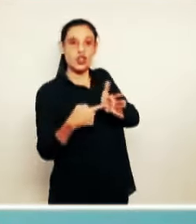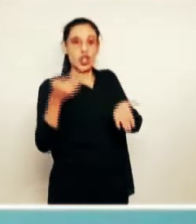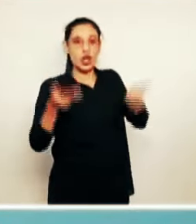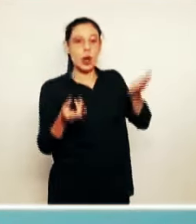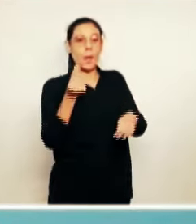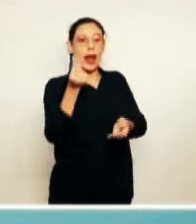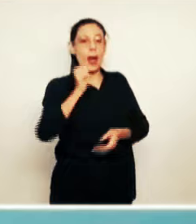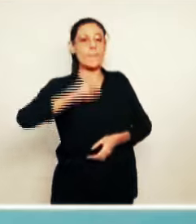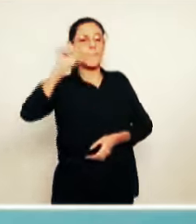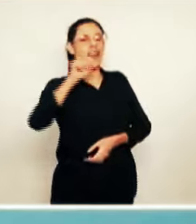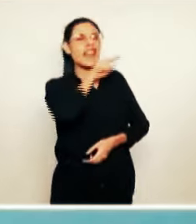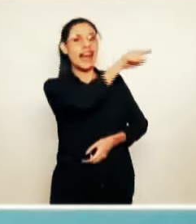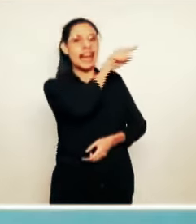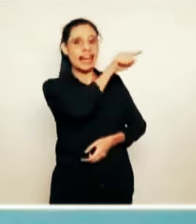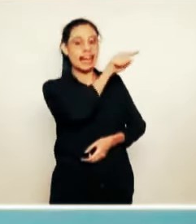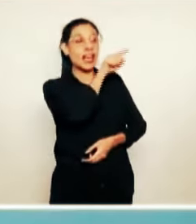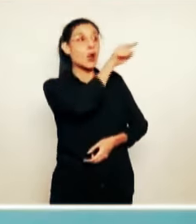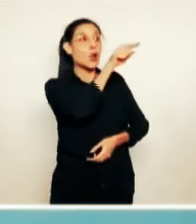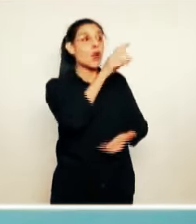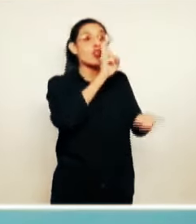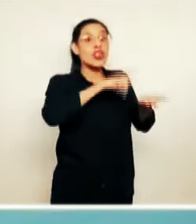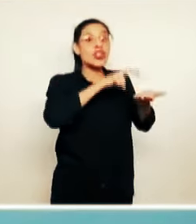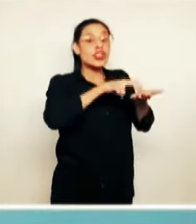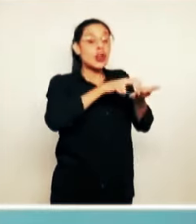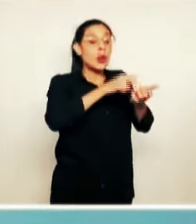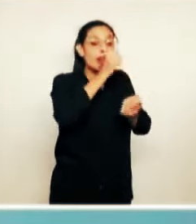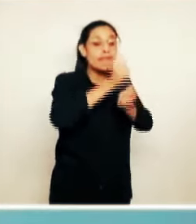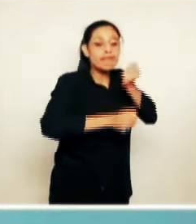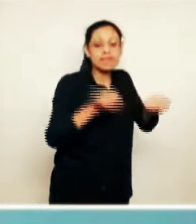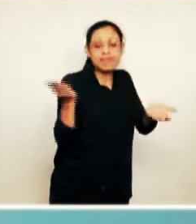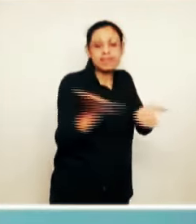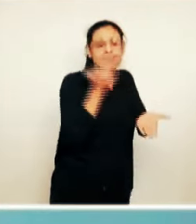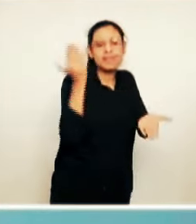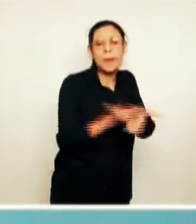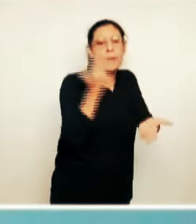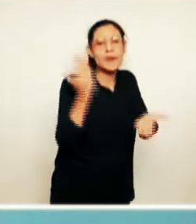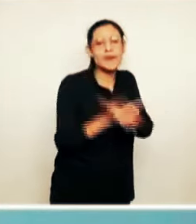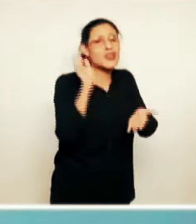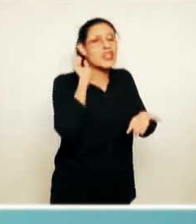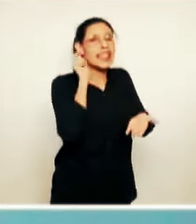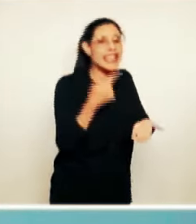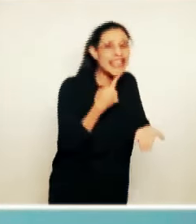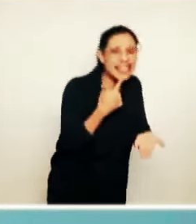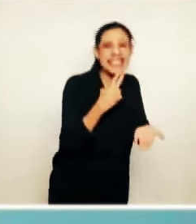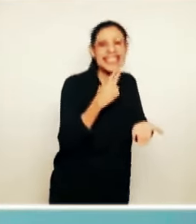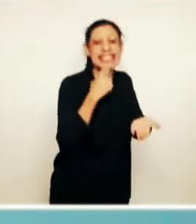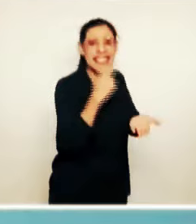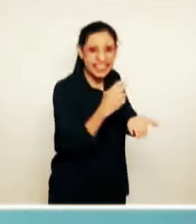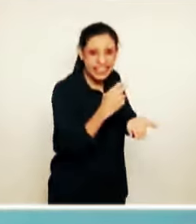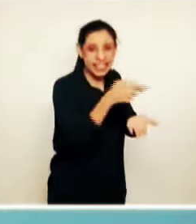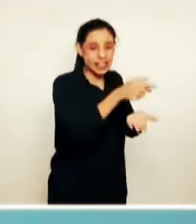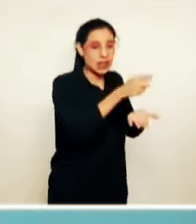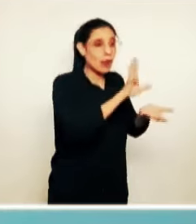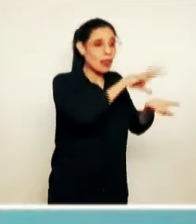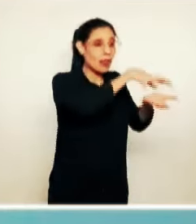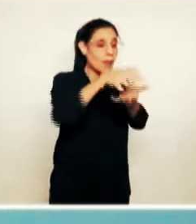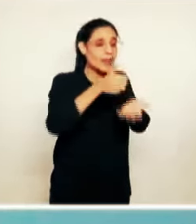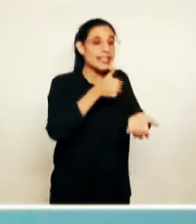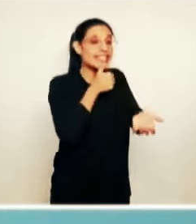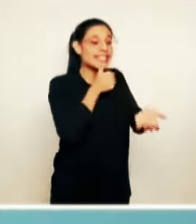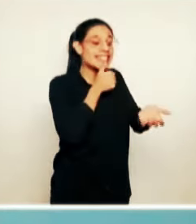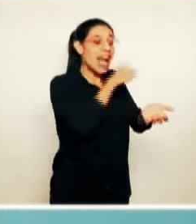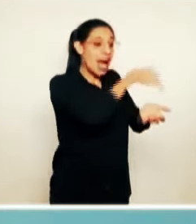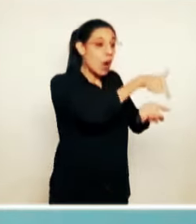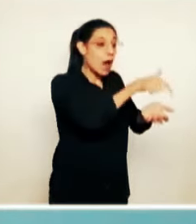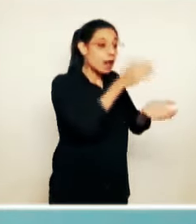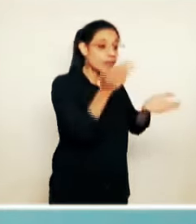de energía eléctrica con gas y con las hídricas, con las represas. ¿Y